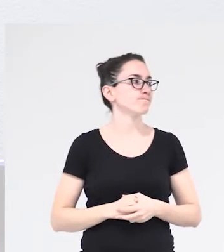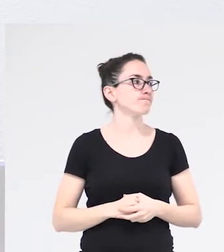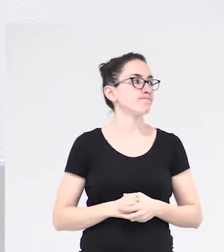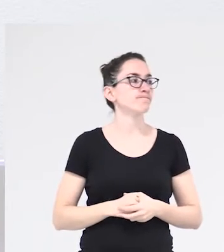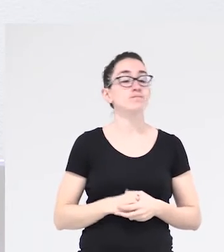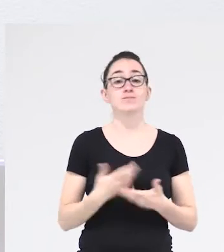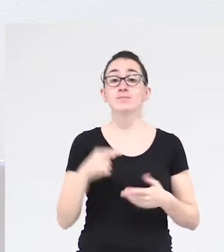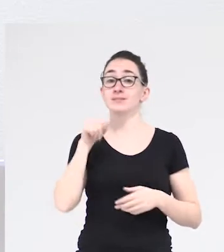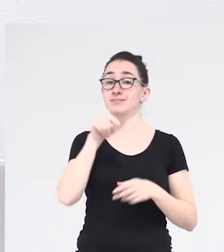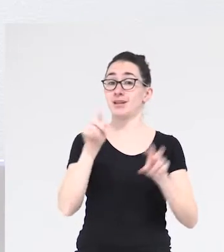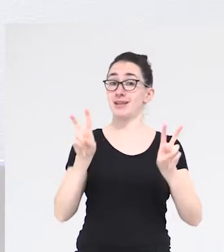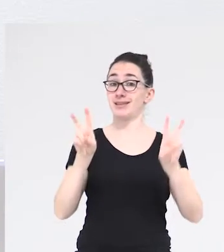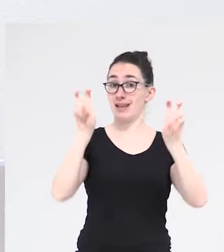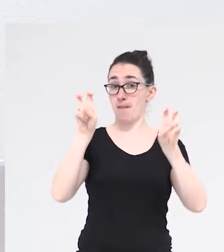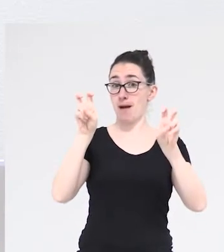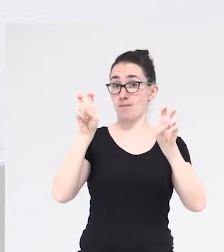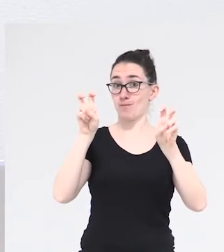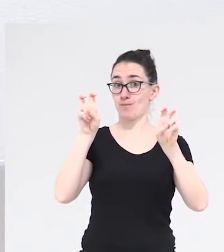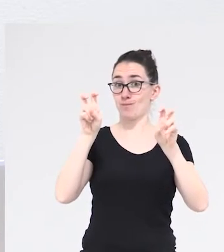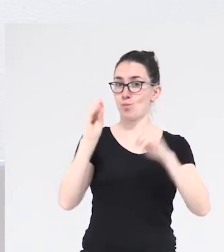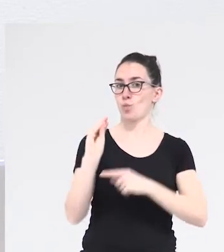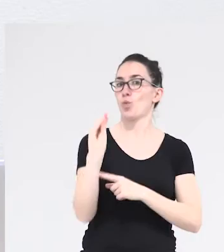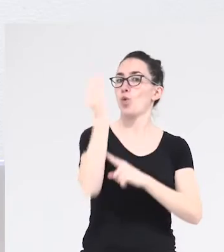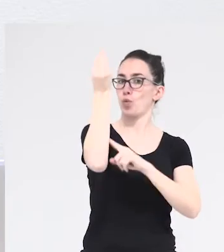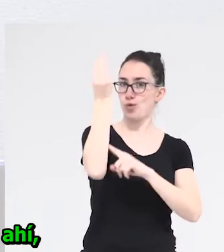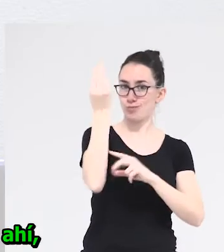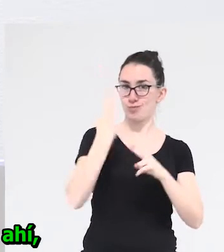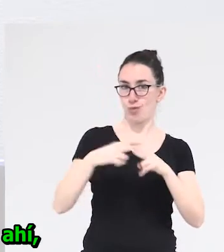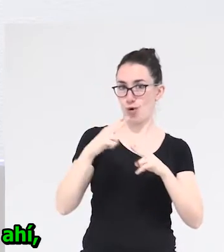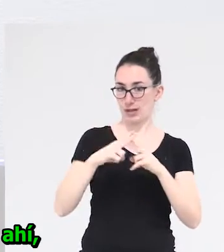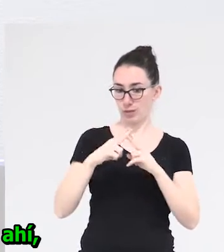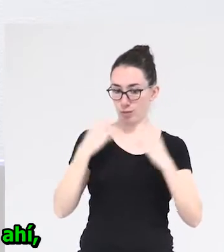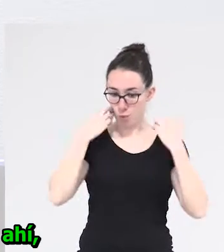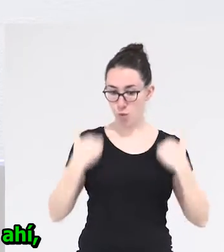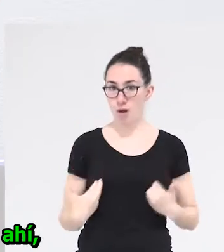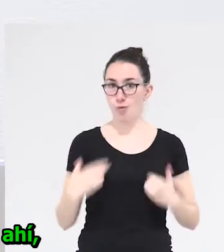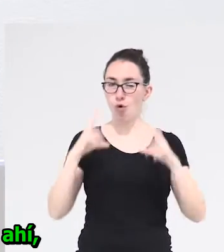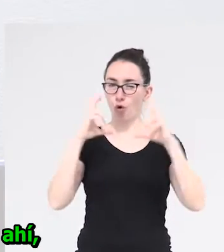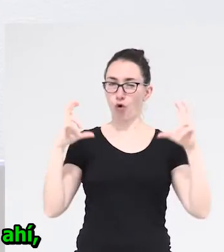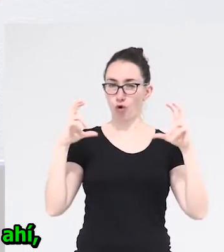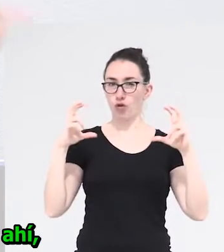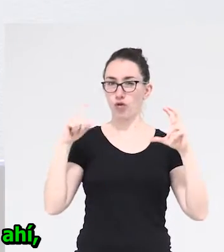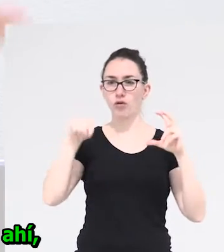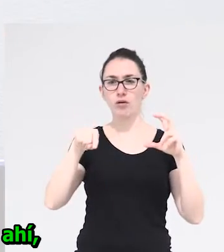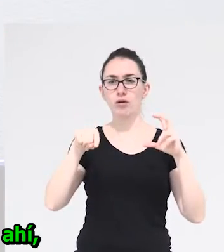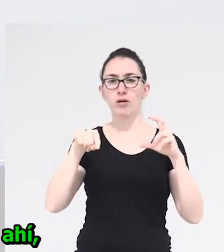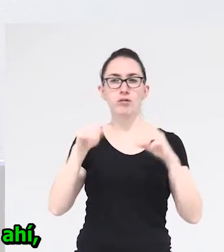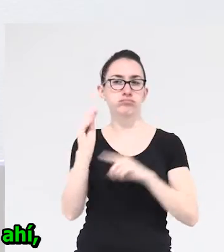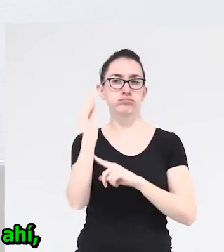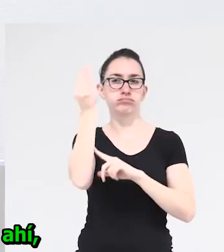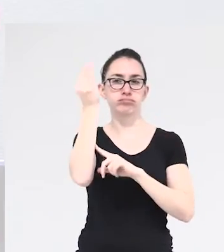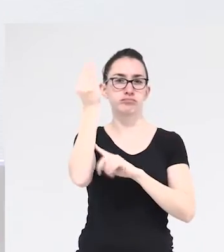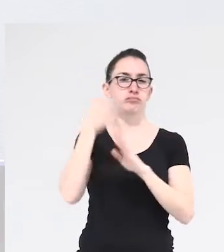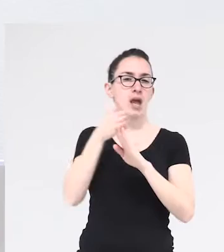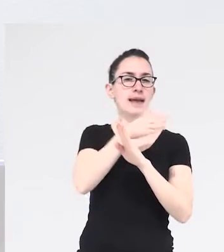Para desde ahí, desde esta producción política del cuerpo gordo, pensar cómo ese cuerpo se produce, o sea, qué elementos están